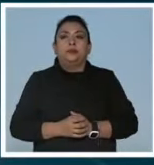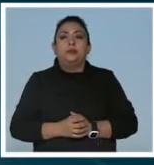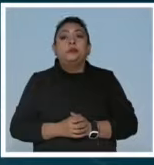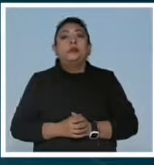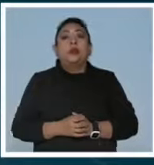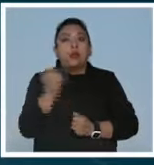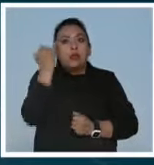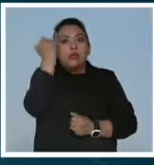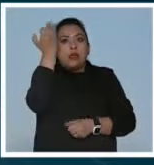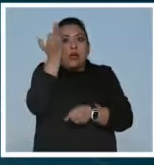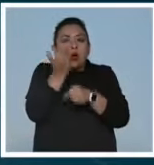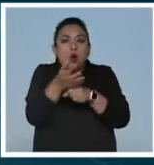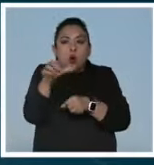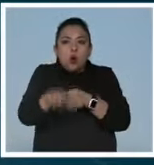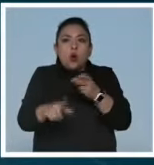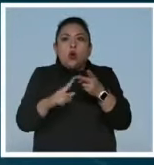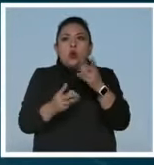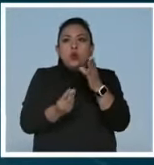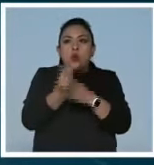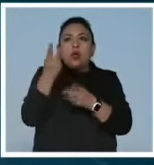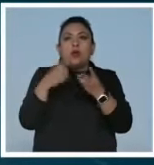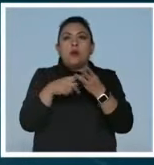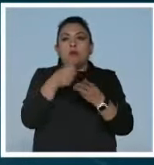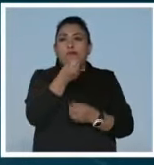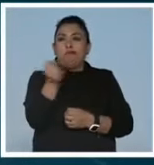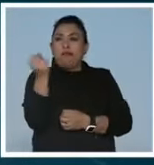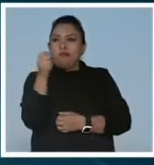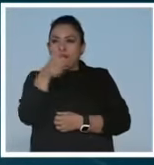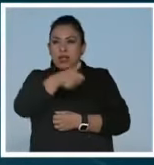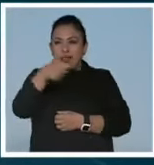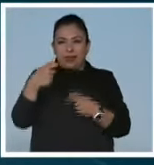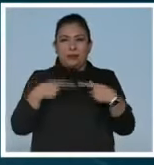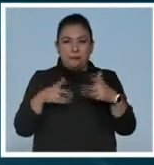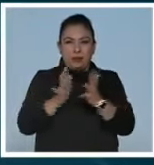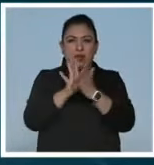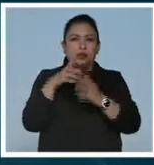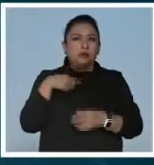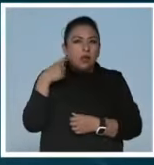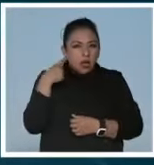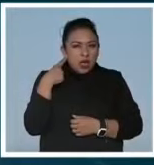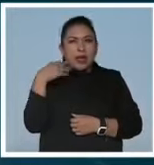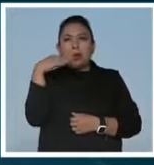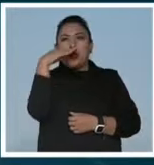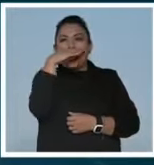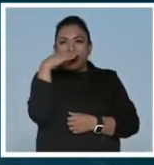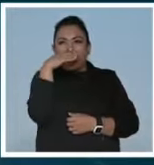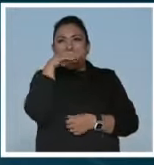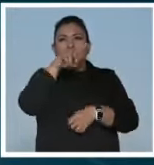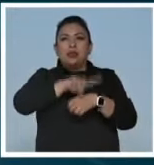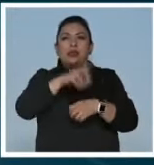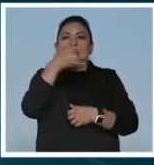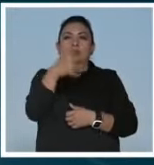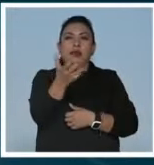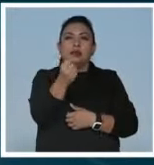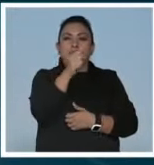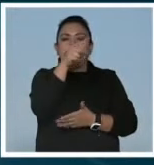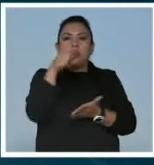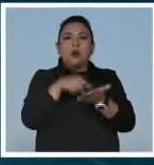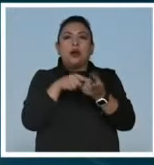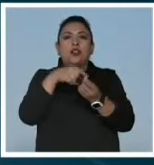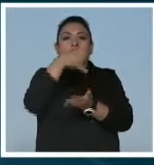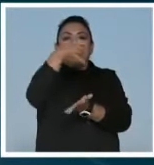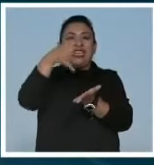La improvisación, la innovación y el virtuosismo de cada uno de los participantes podrán escucharse de manera gratuita el 10 de septiembre en las